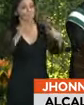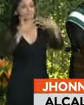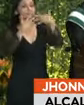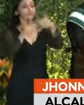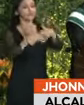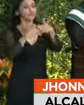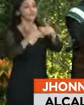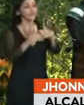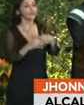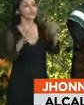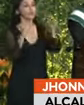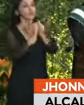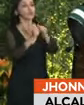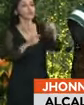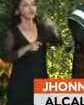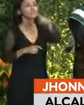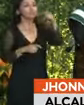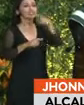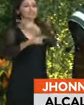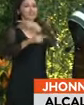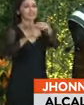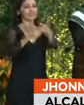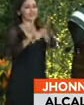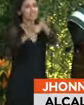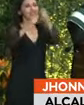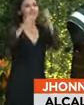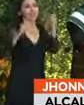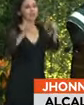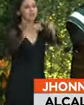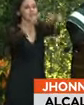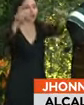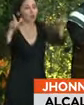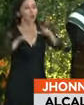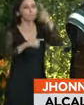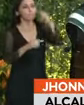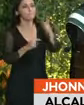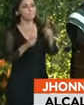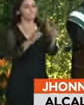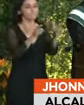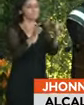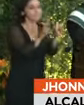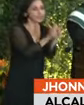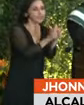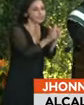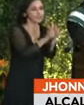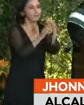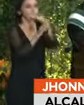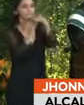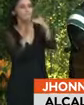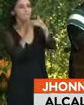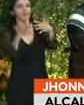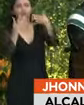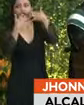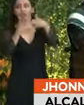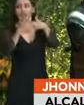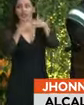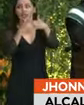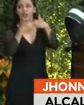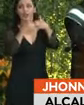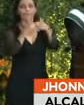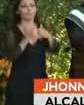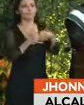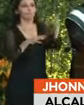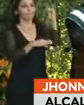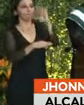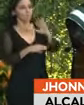parque industrial con 100 hectáreas de superficie para los pequeños y medianos empresarios